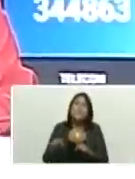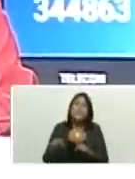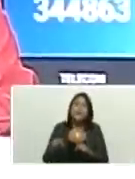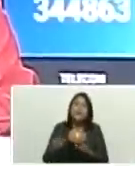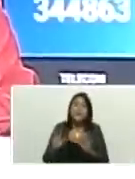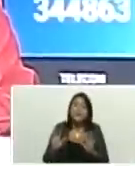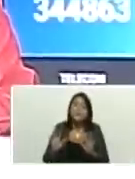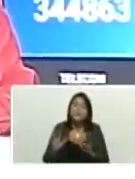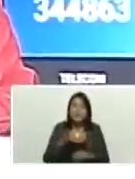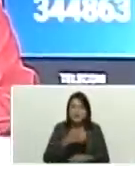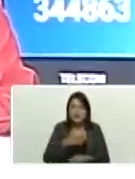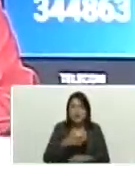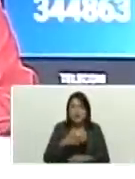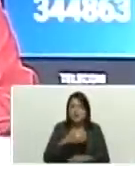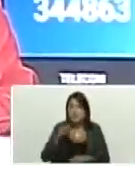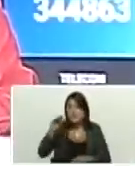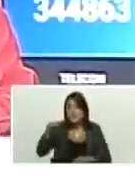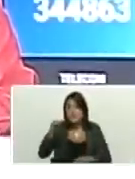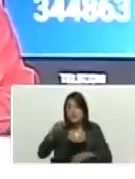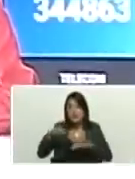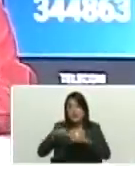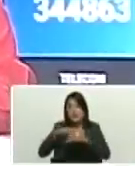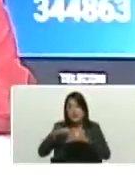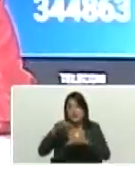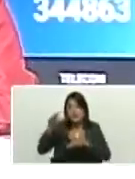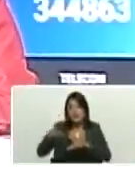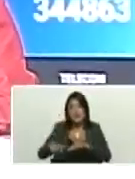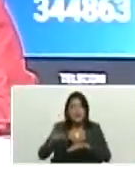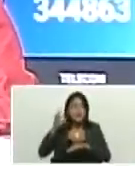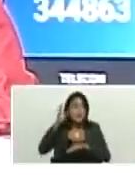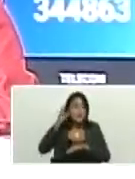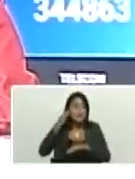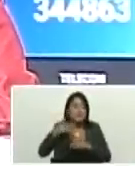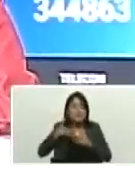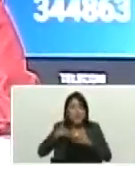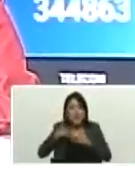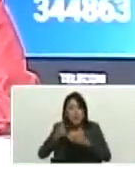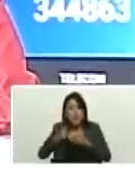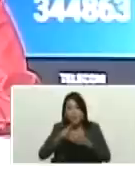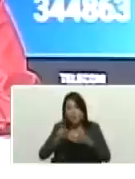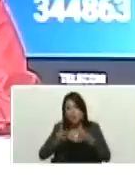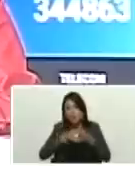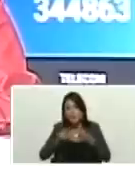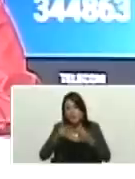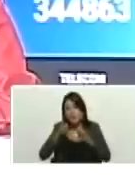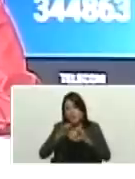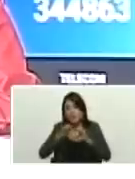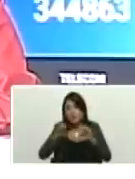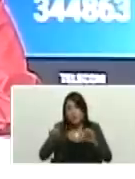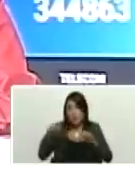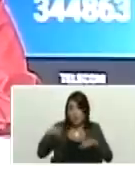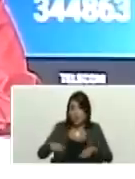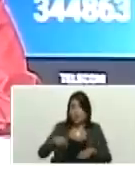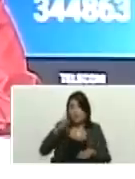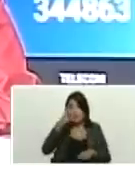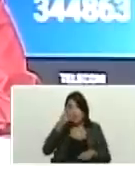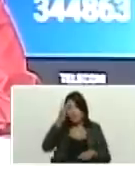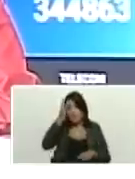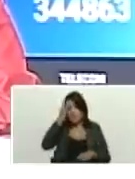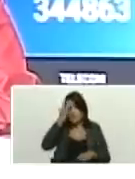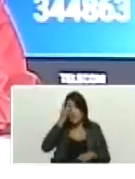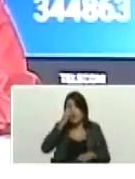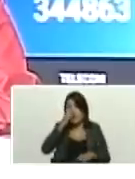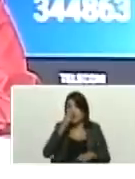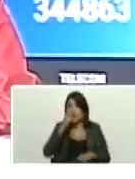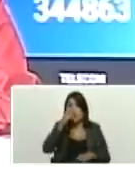Salud, atención ministra de Educación, hoy 2 de febrero